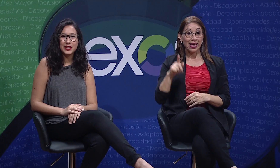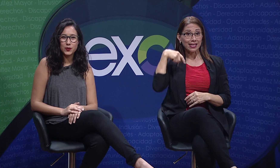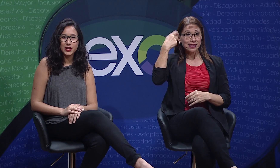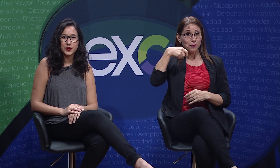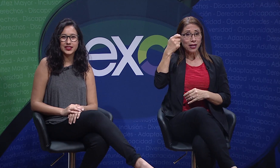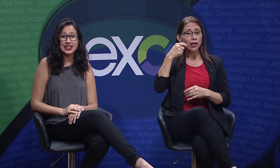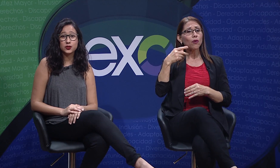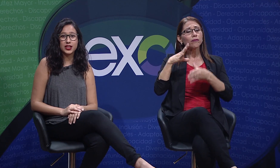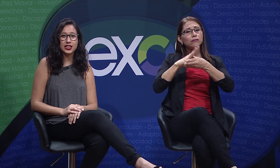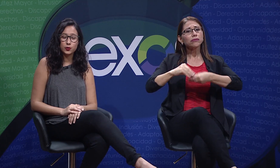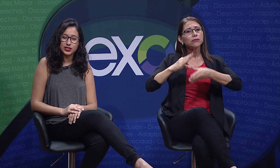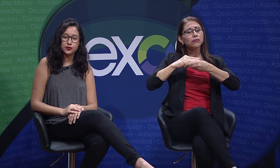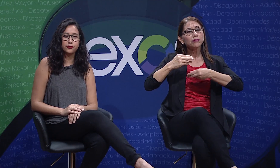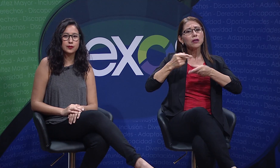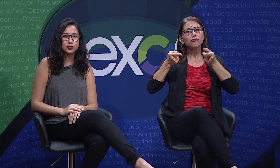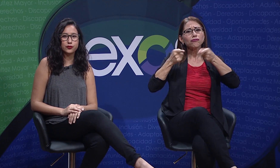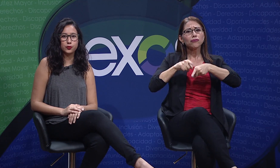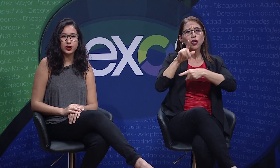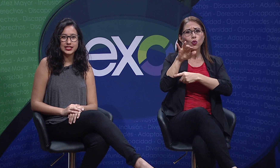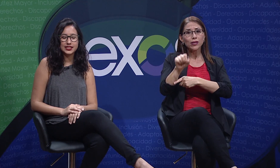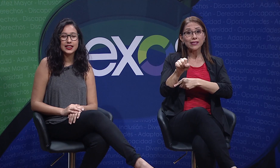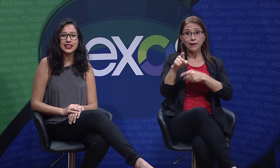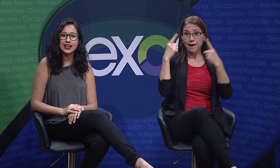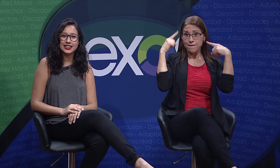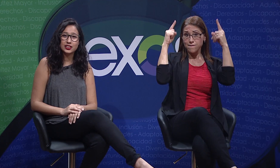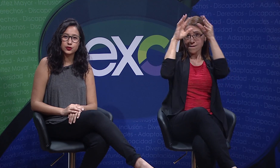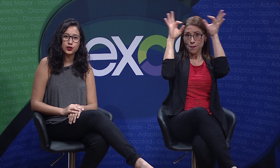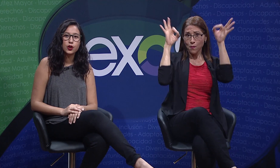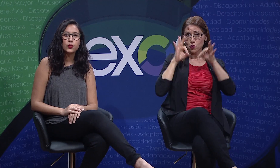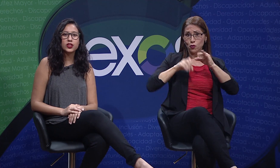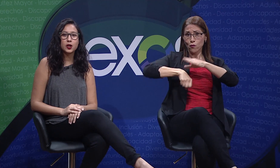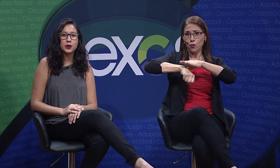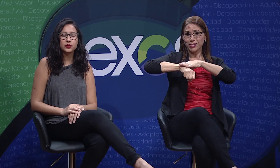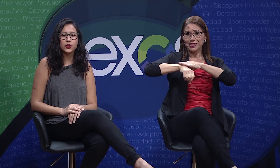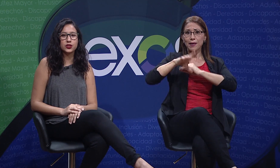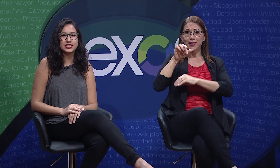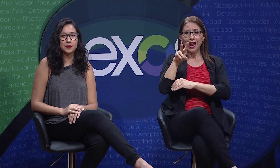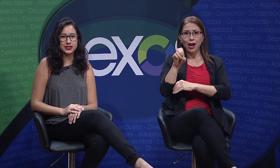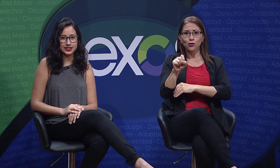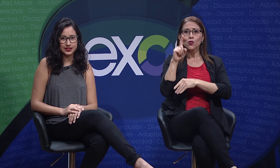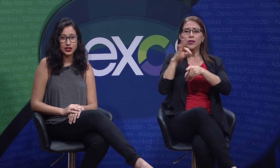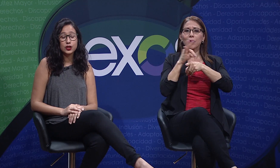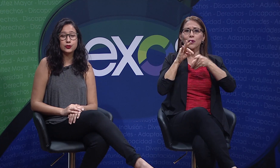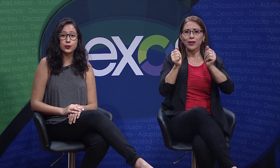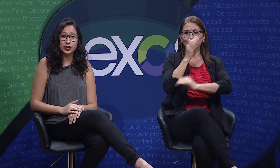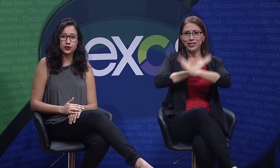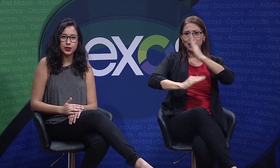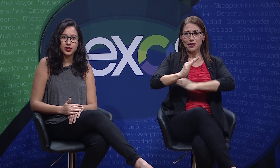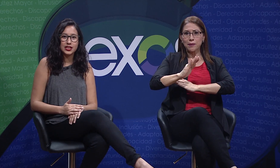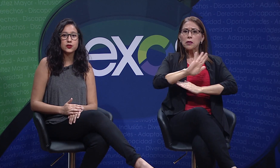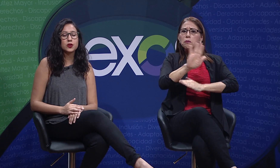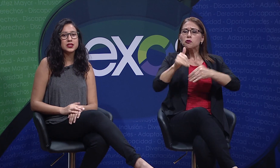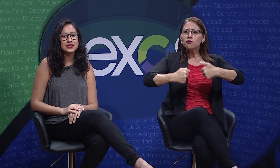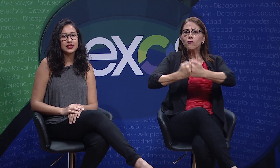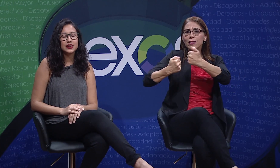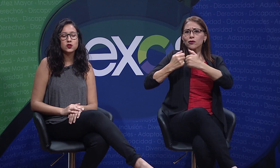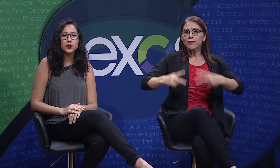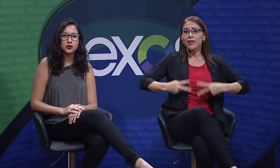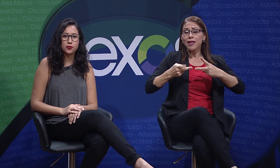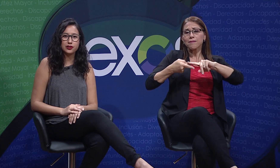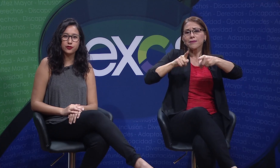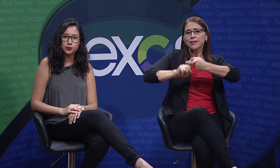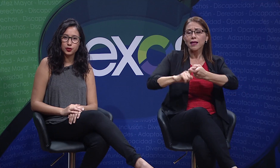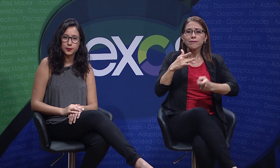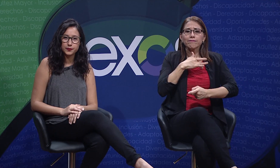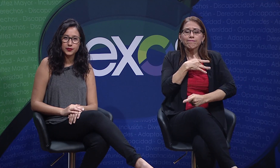Esta película cuenta la historia de Luis, un famoso futbolista, y Carlitos, un terapeuta con discapacidad, sus retos de vida, su amistad y su